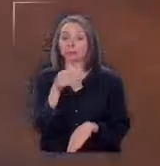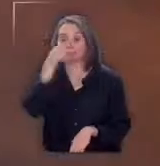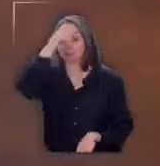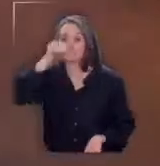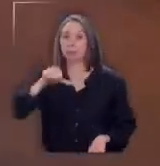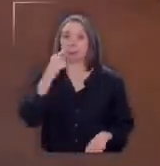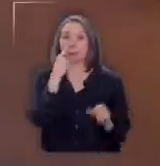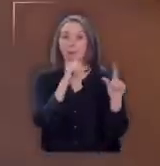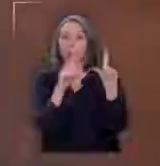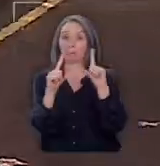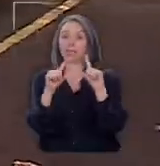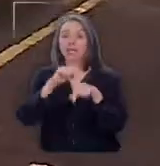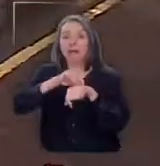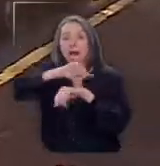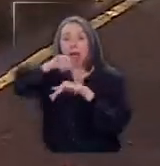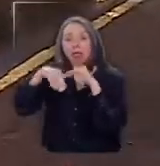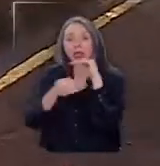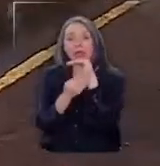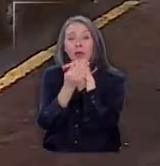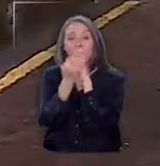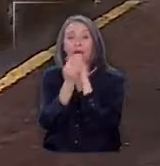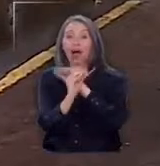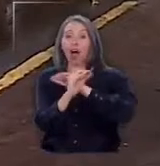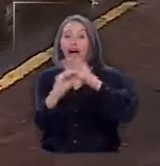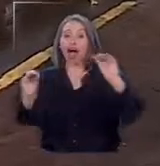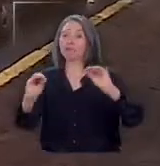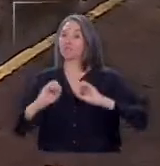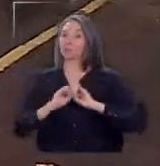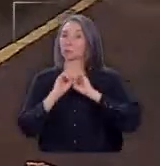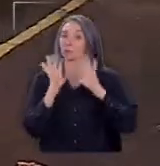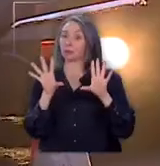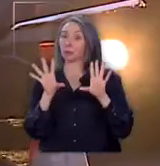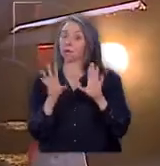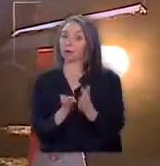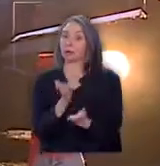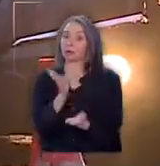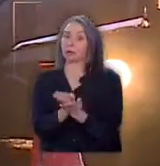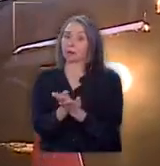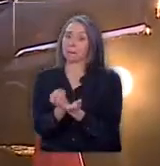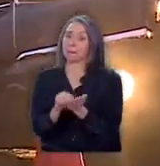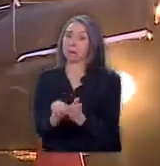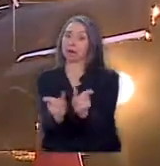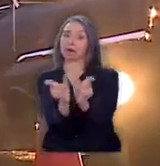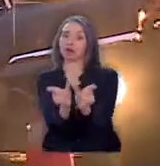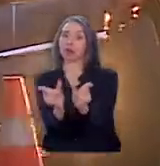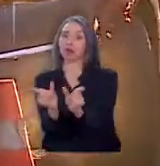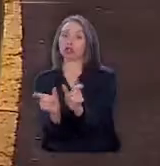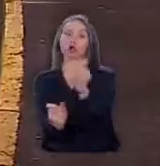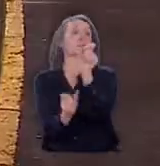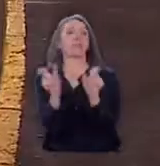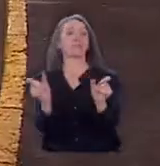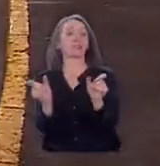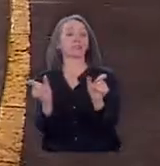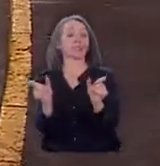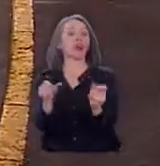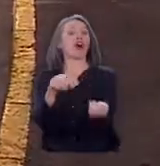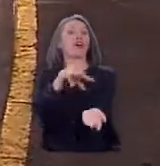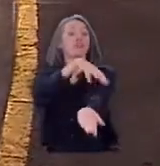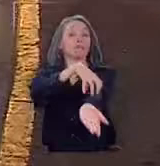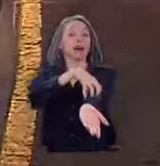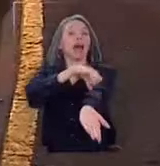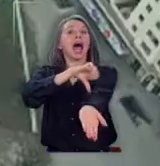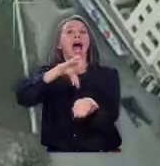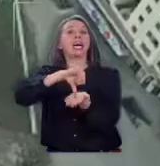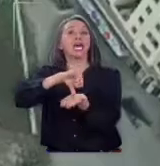mire desde muy temprano el mensaje fue claro se endurecen los controles y nadie se mueve por la capital